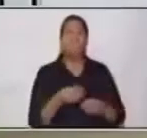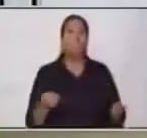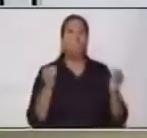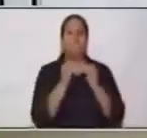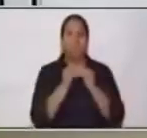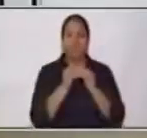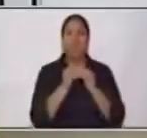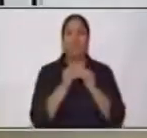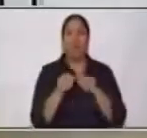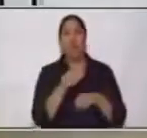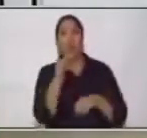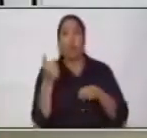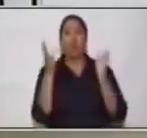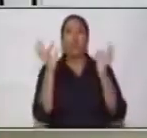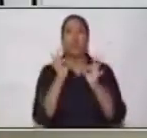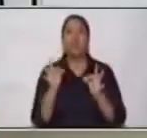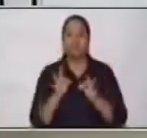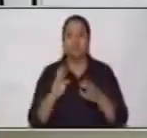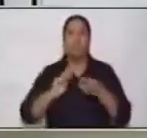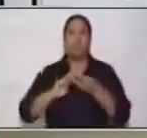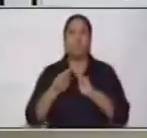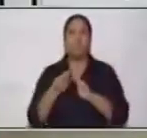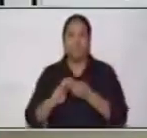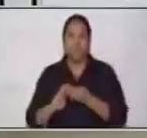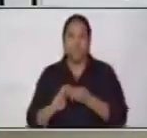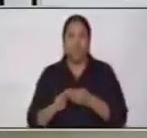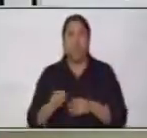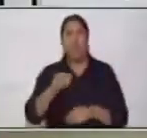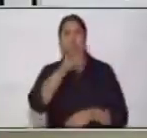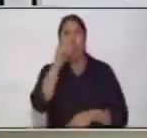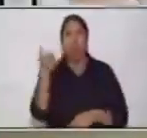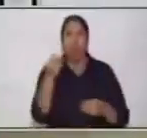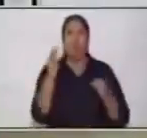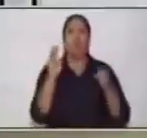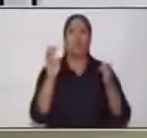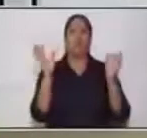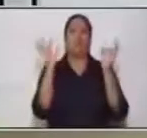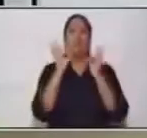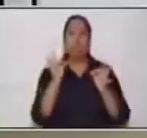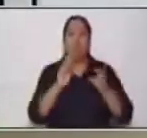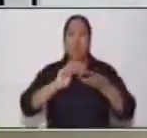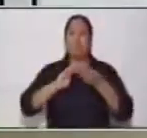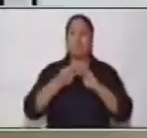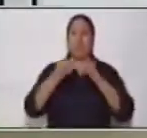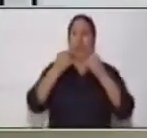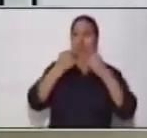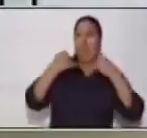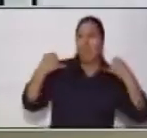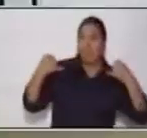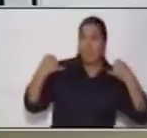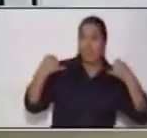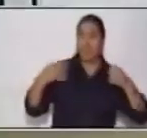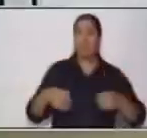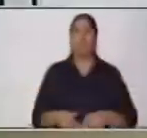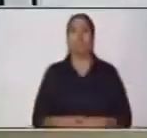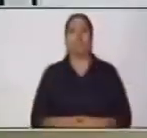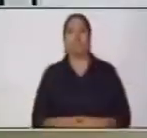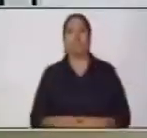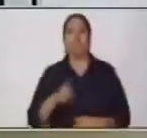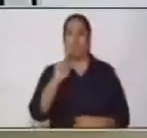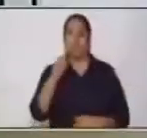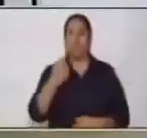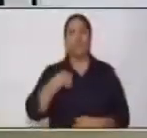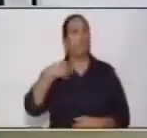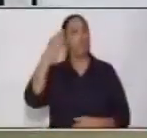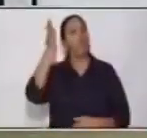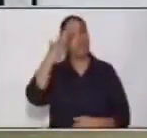matemático. Aquí nos está diciendo otro modelo lineal. Entonces, yo sé que la diferencia va a